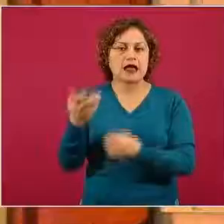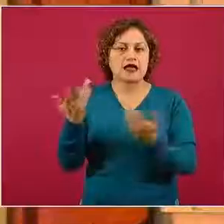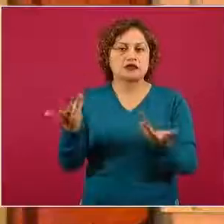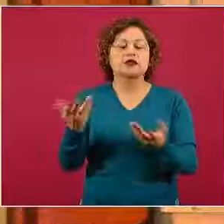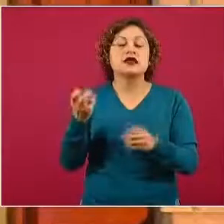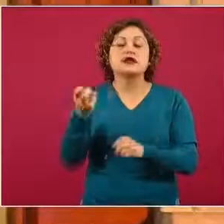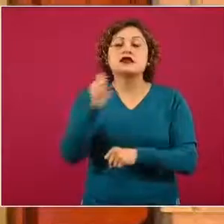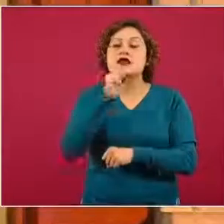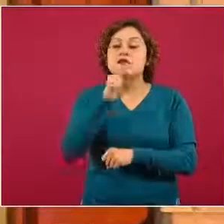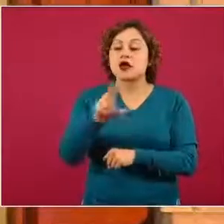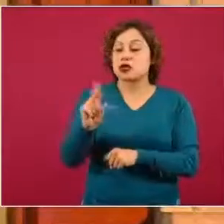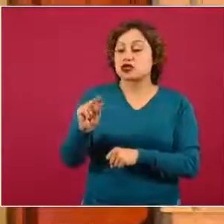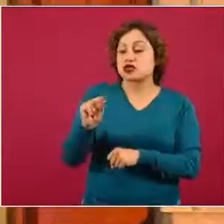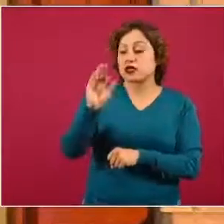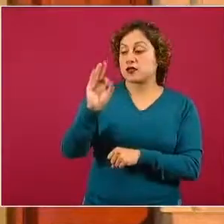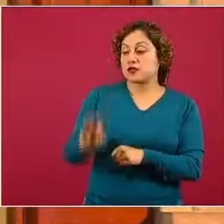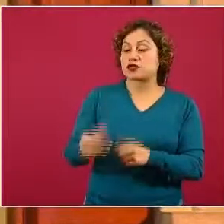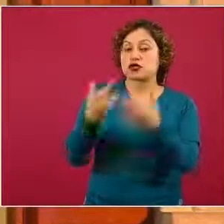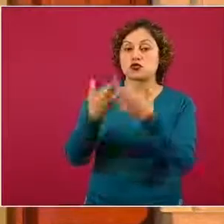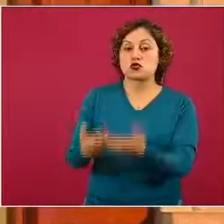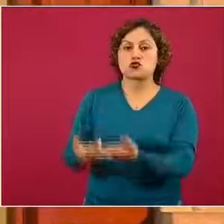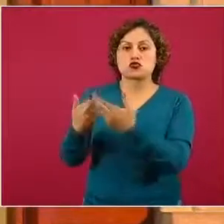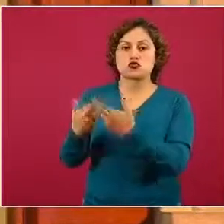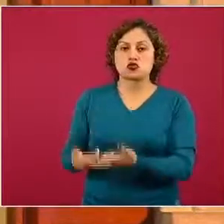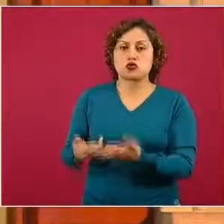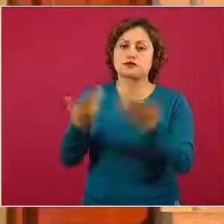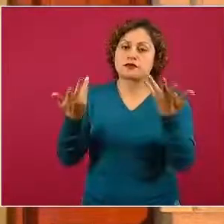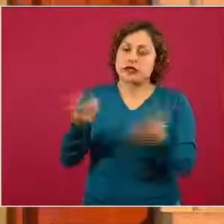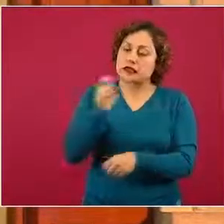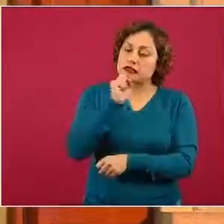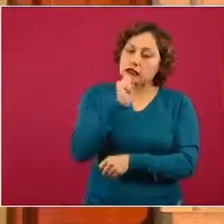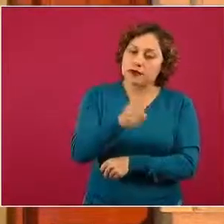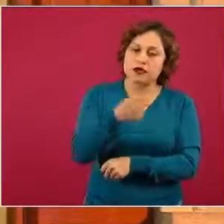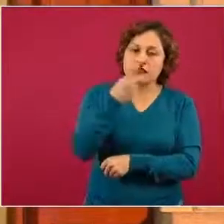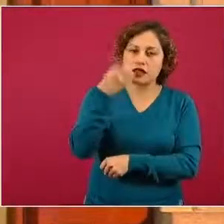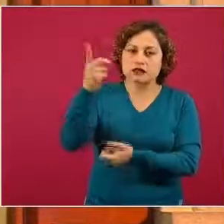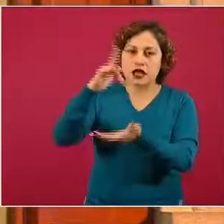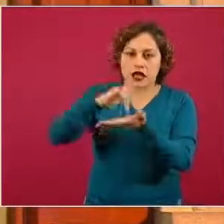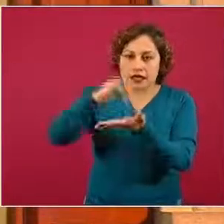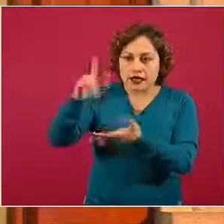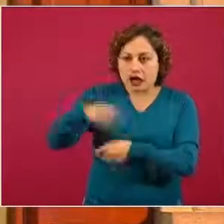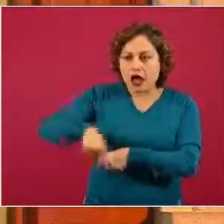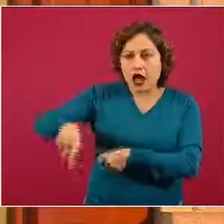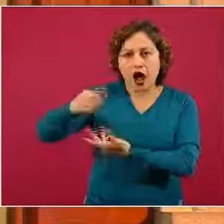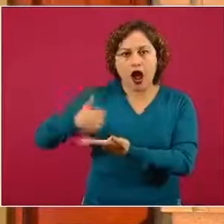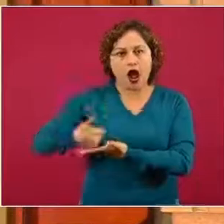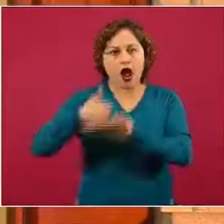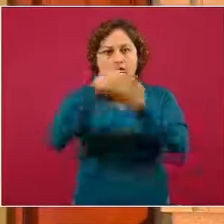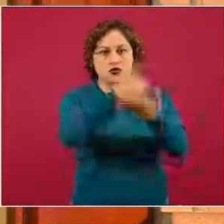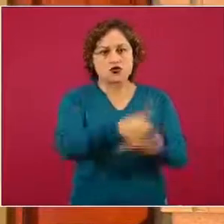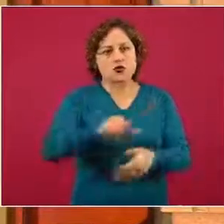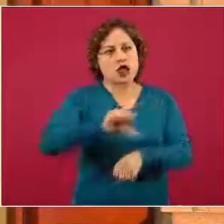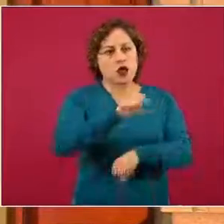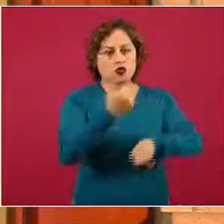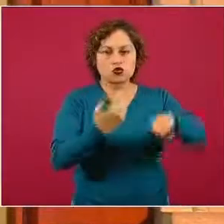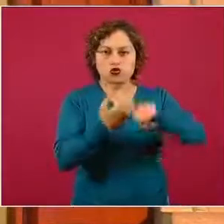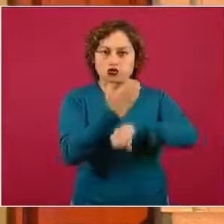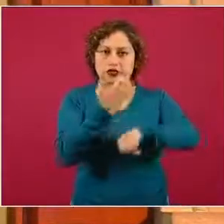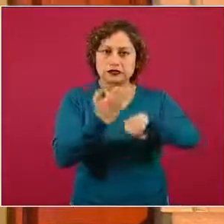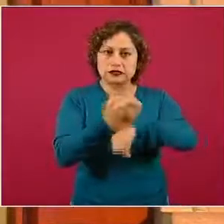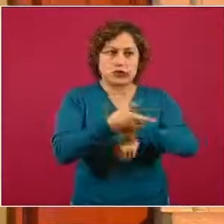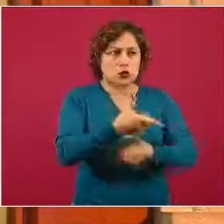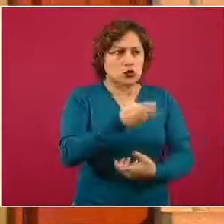80%, y reiteramos y también les agradecemos que están contribuyendo para que entidades que tienen